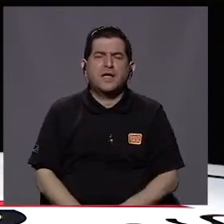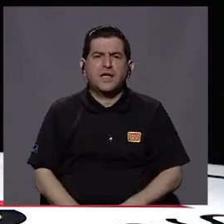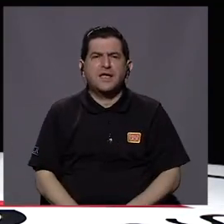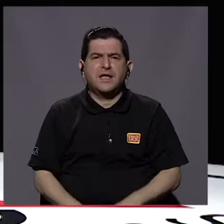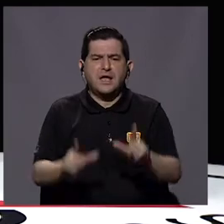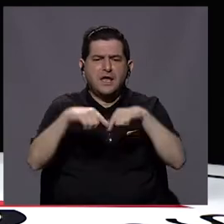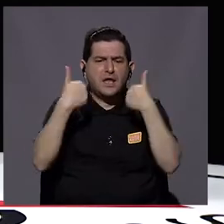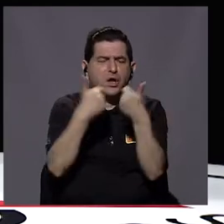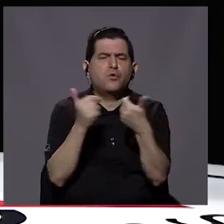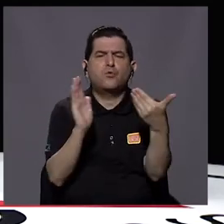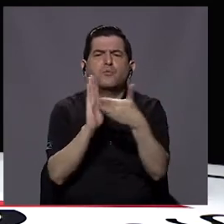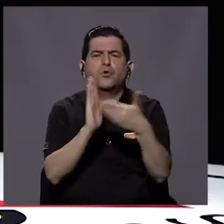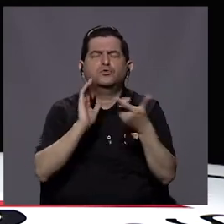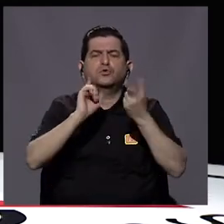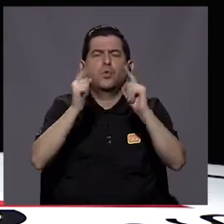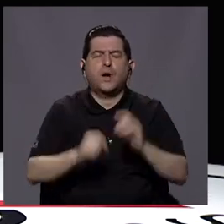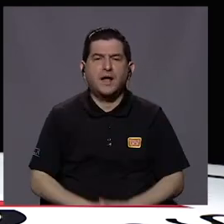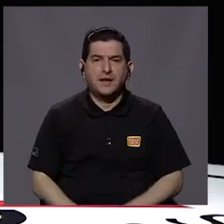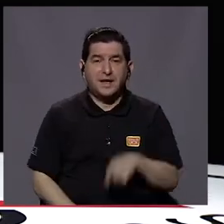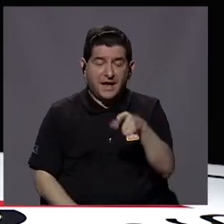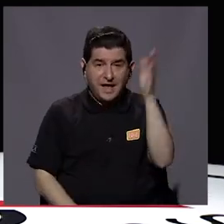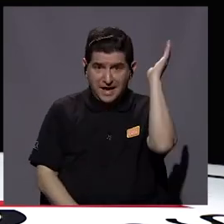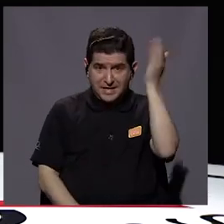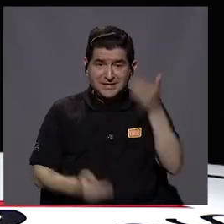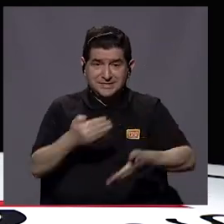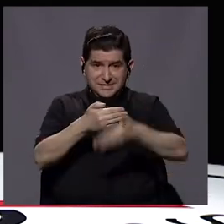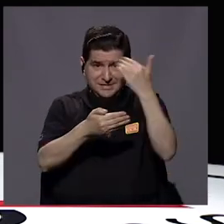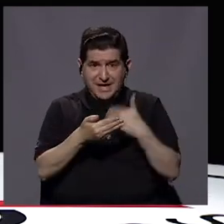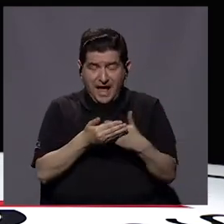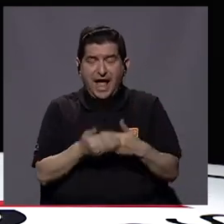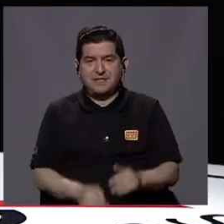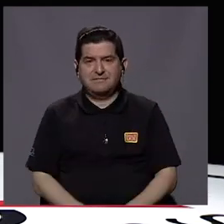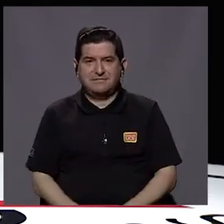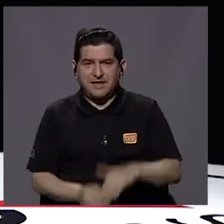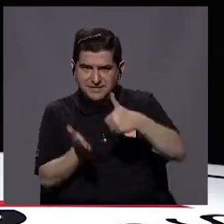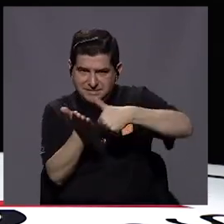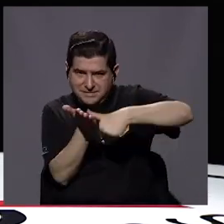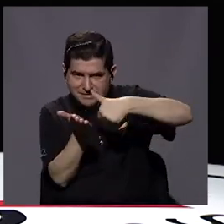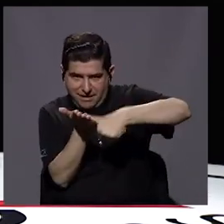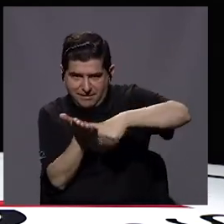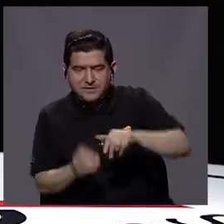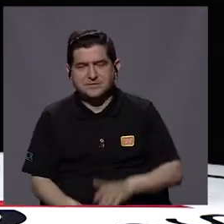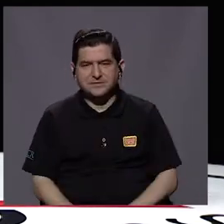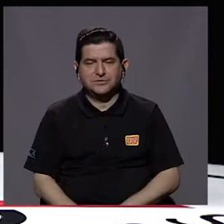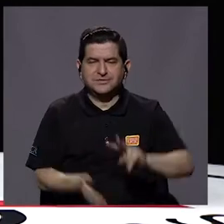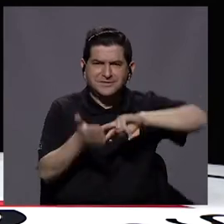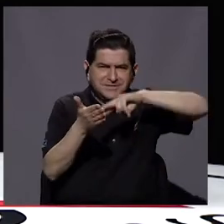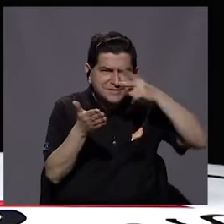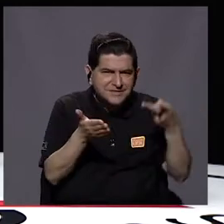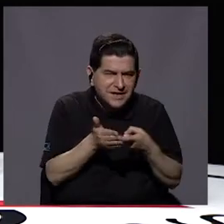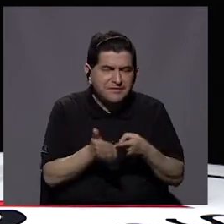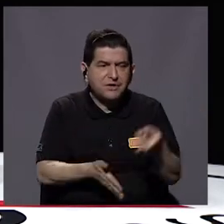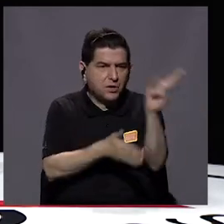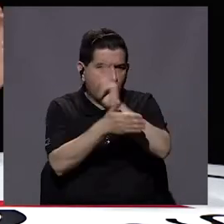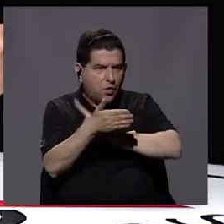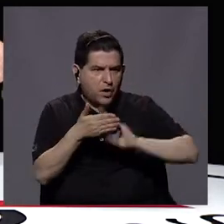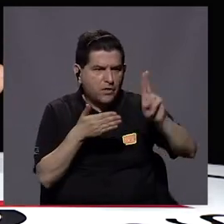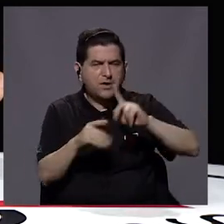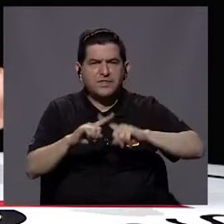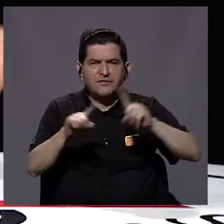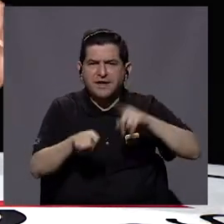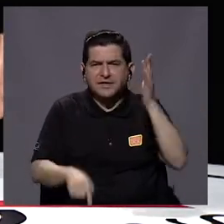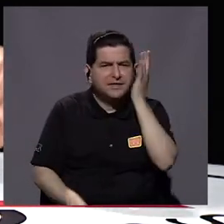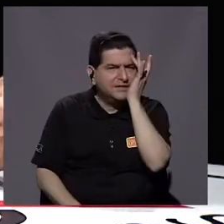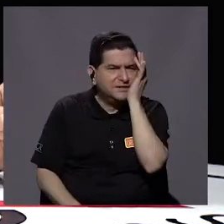Porque también evidencia un discurso antes de elecciones, ¿verdad?, que ocasionó, al menos en las universidades, una serie